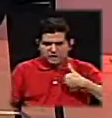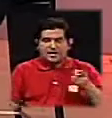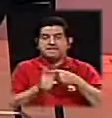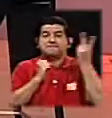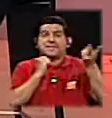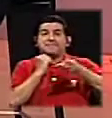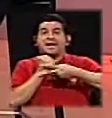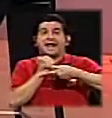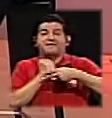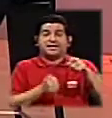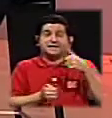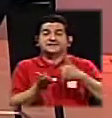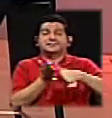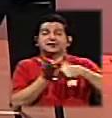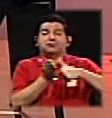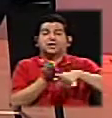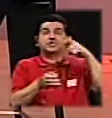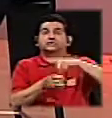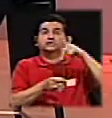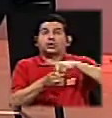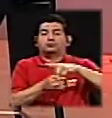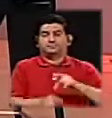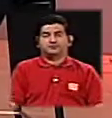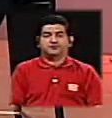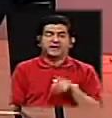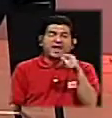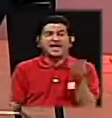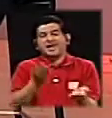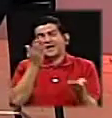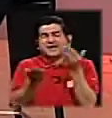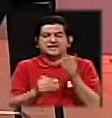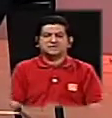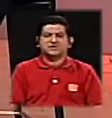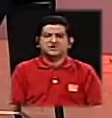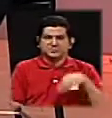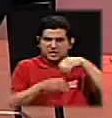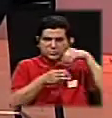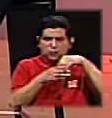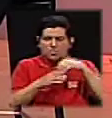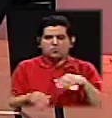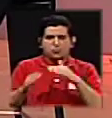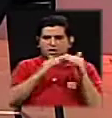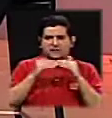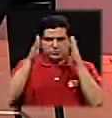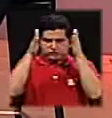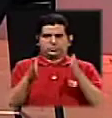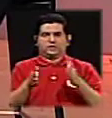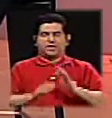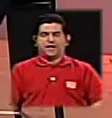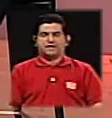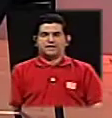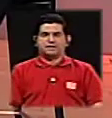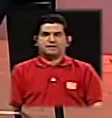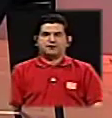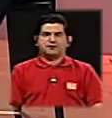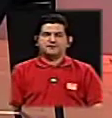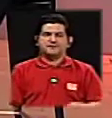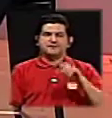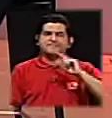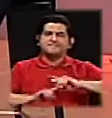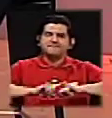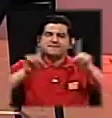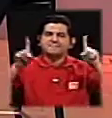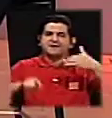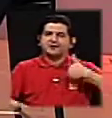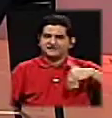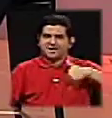vez de la elección. Entonces eso se podría ver como un componente cívico. Ahora, hay cierta diferencia entre